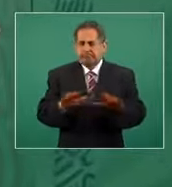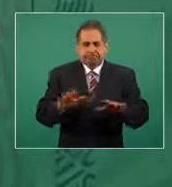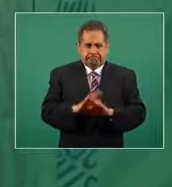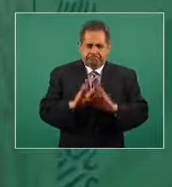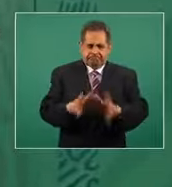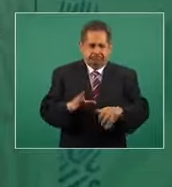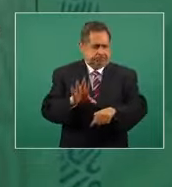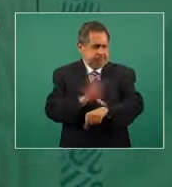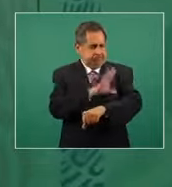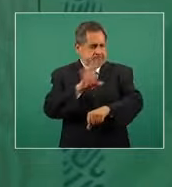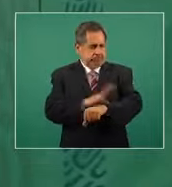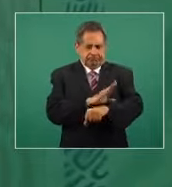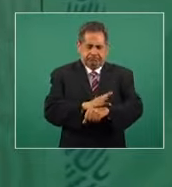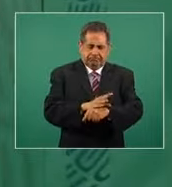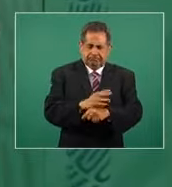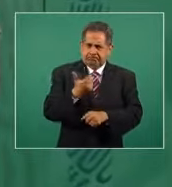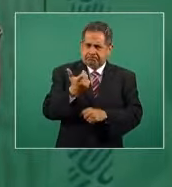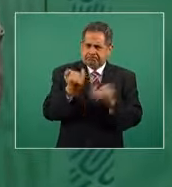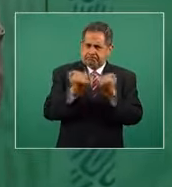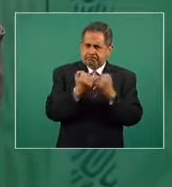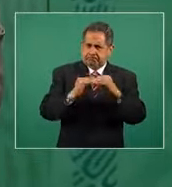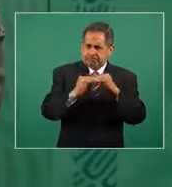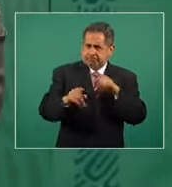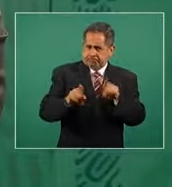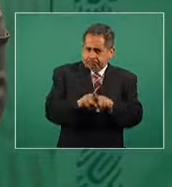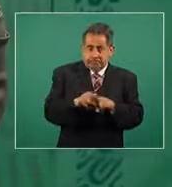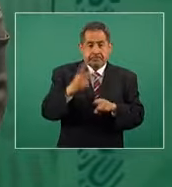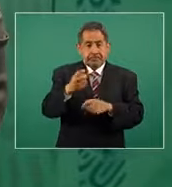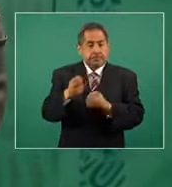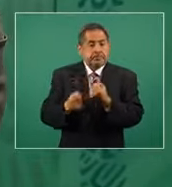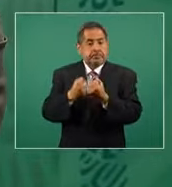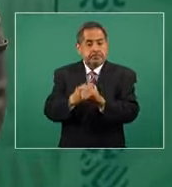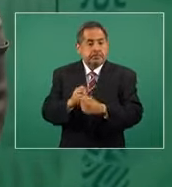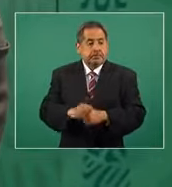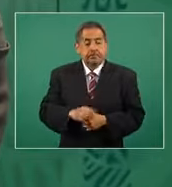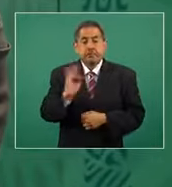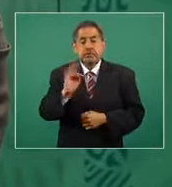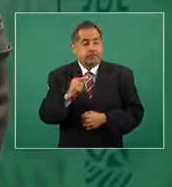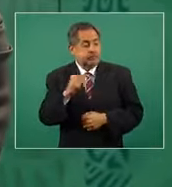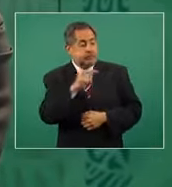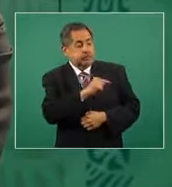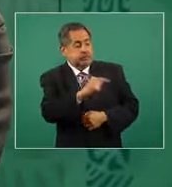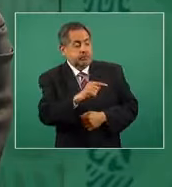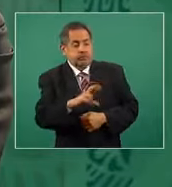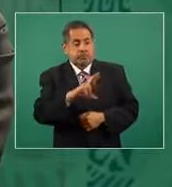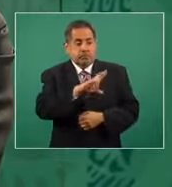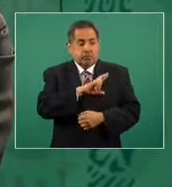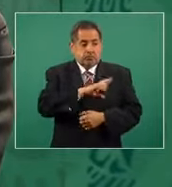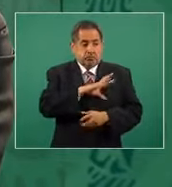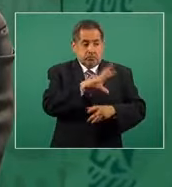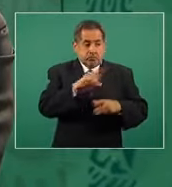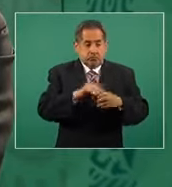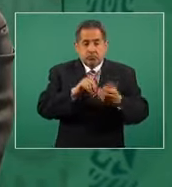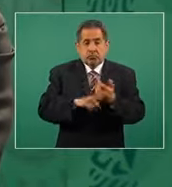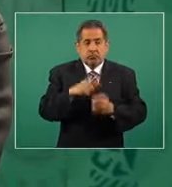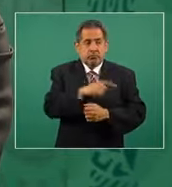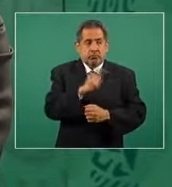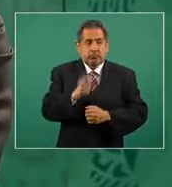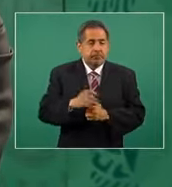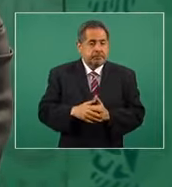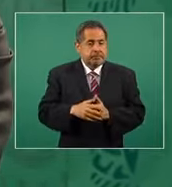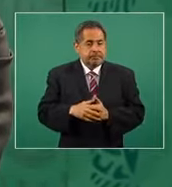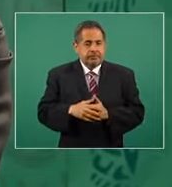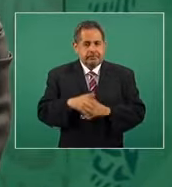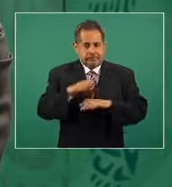la energía eléctrica. Con la privatización de la